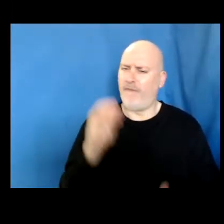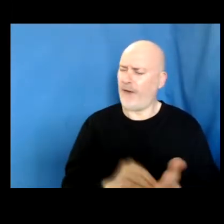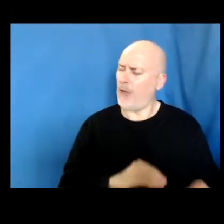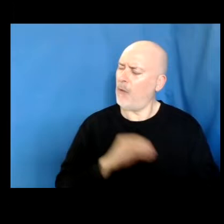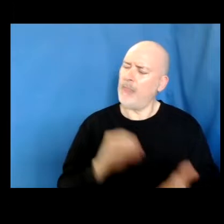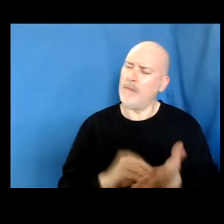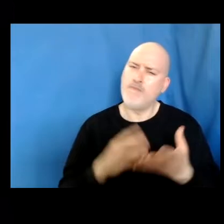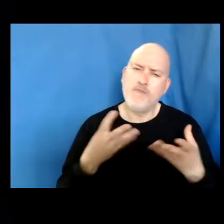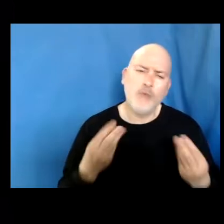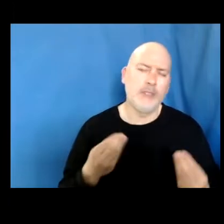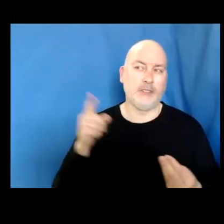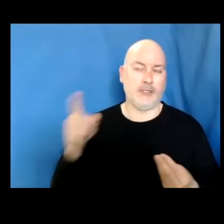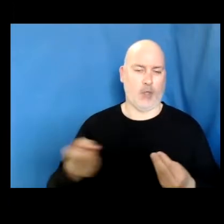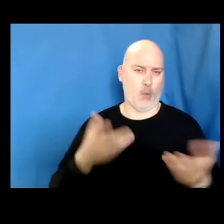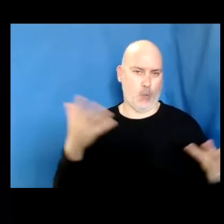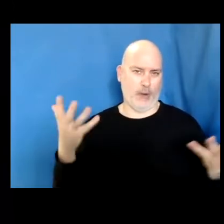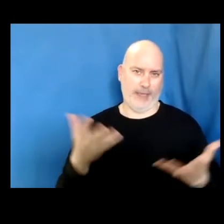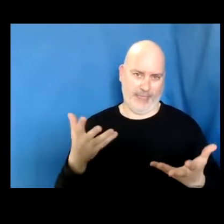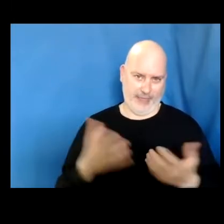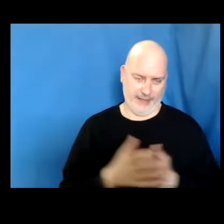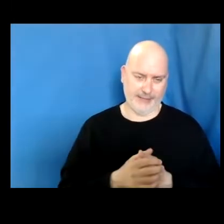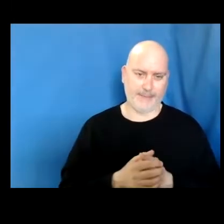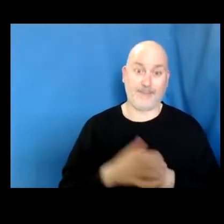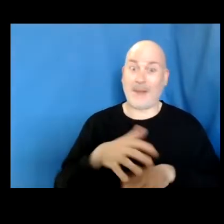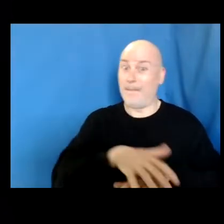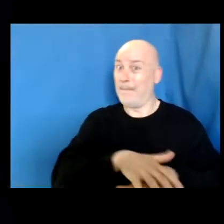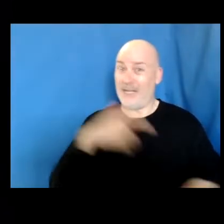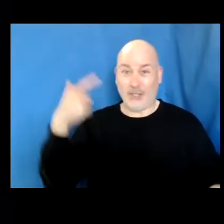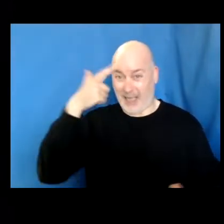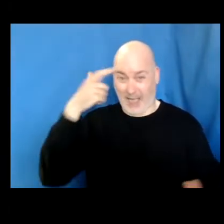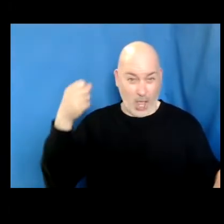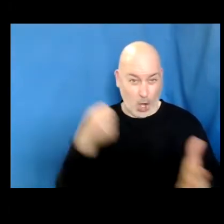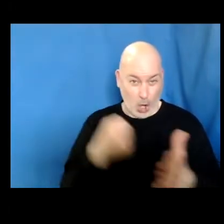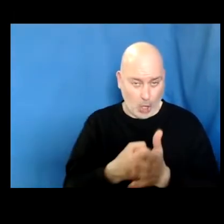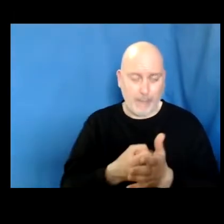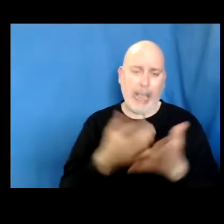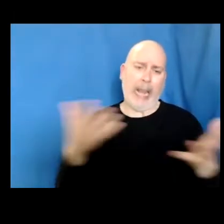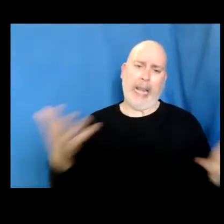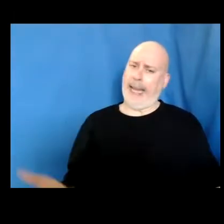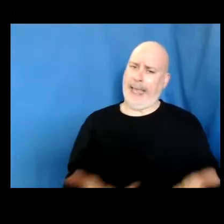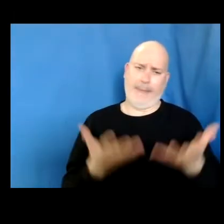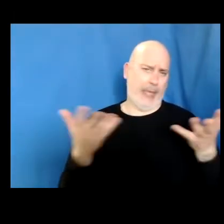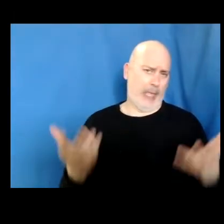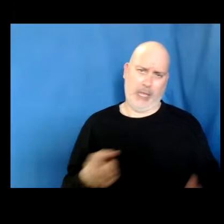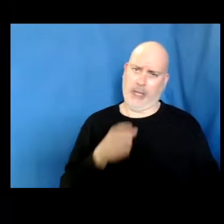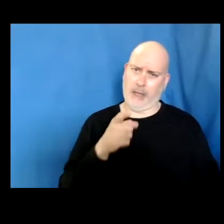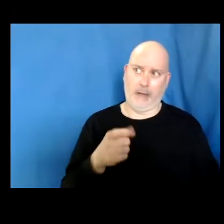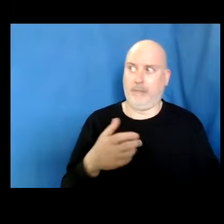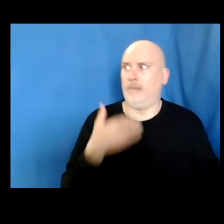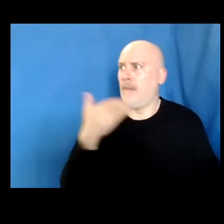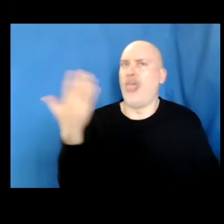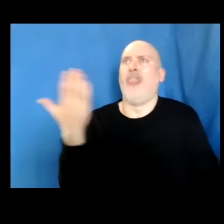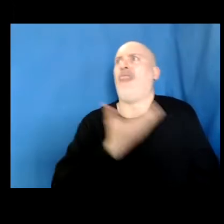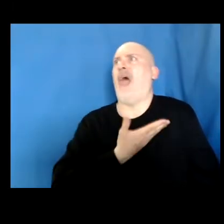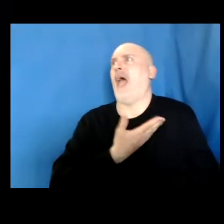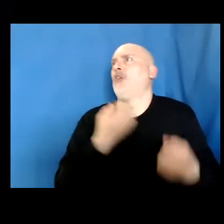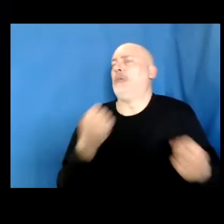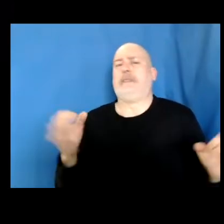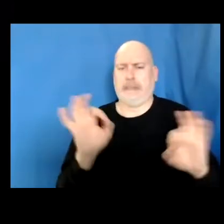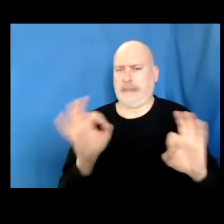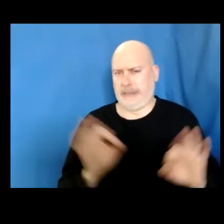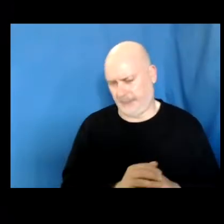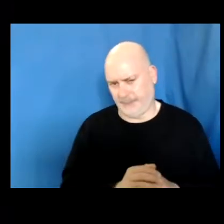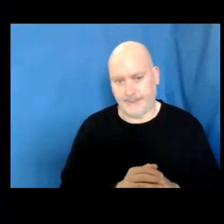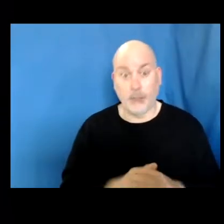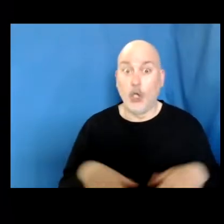en urgencias. La mayoría de estos traumatismos van a ser leves y no van a producir daños. Es